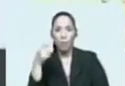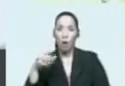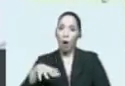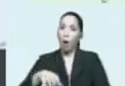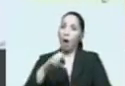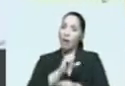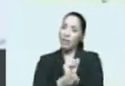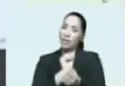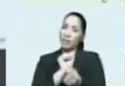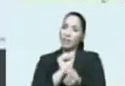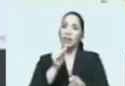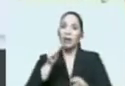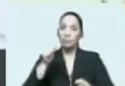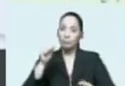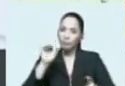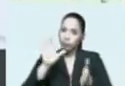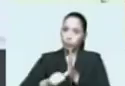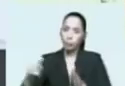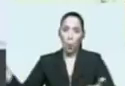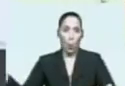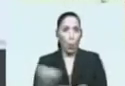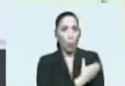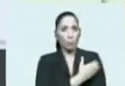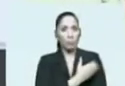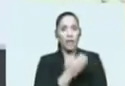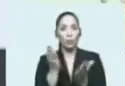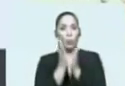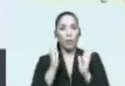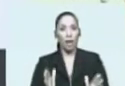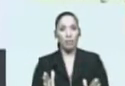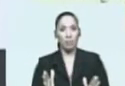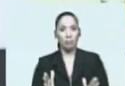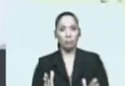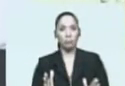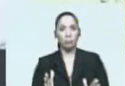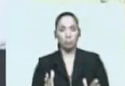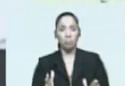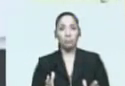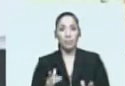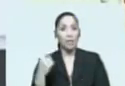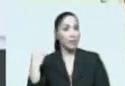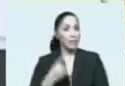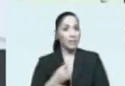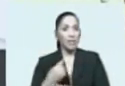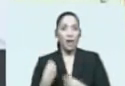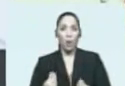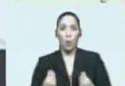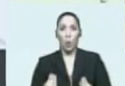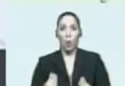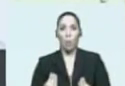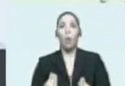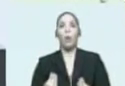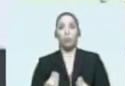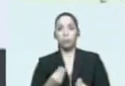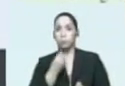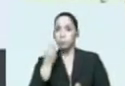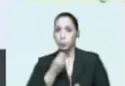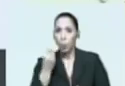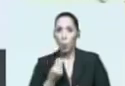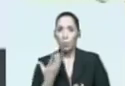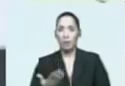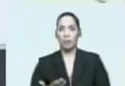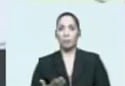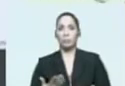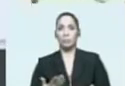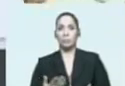asesinaban y desaparecían estudiantes impunemente porque había la recluta obligatoria y se llevaban a los jóvenes por la fuerza a